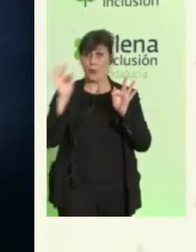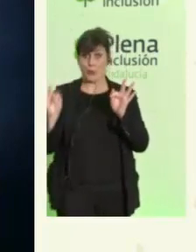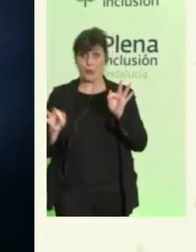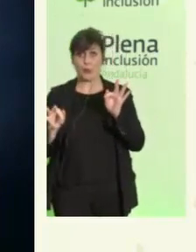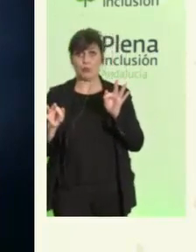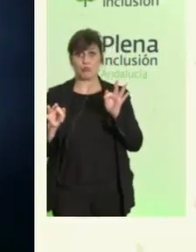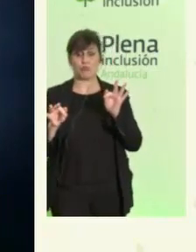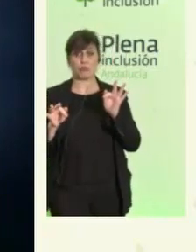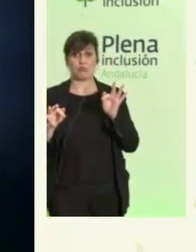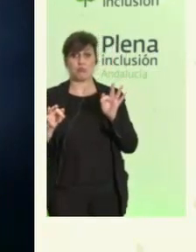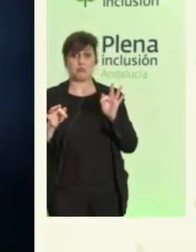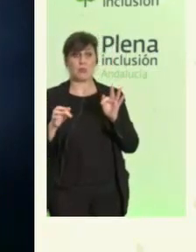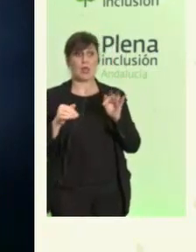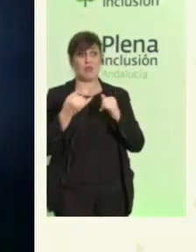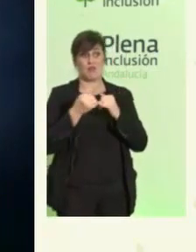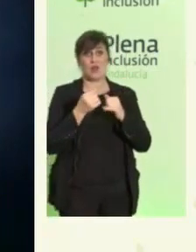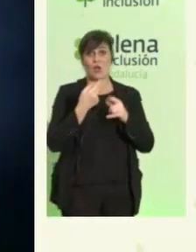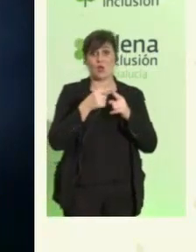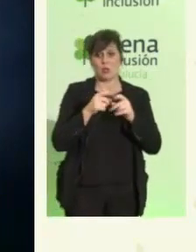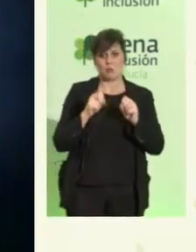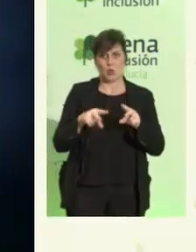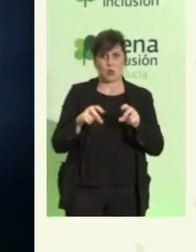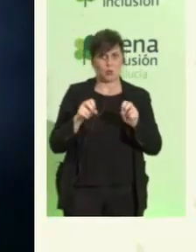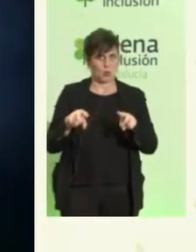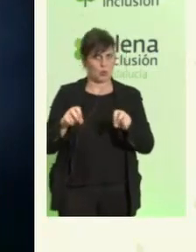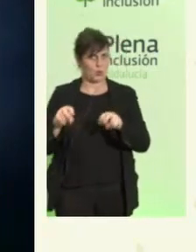fueron empeorando.